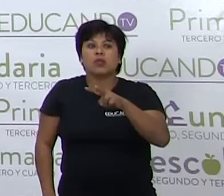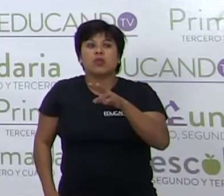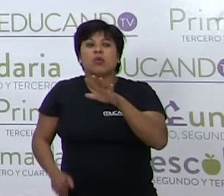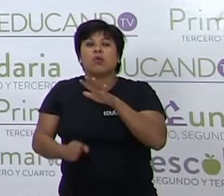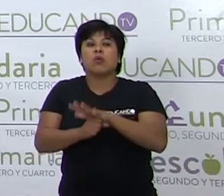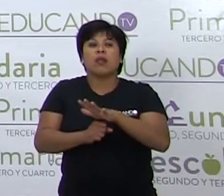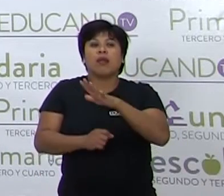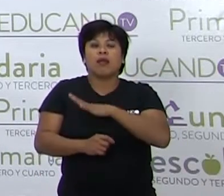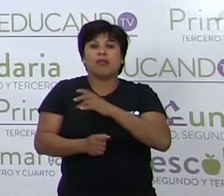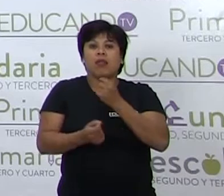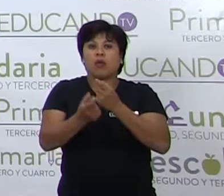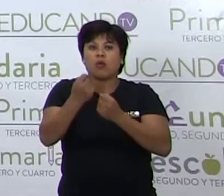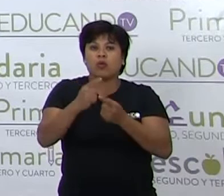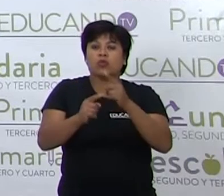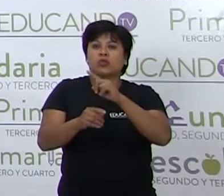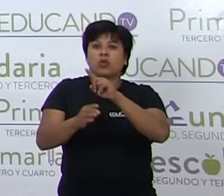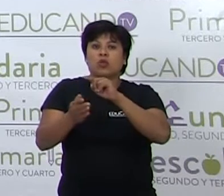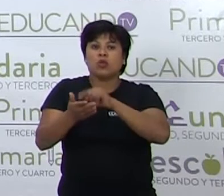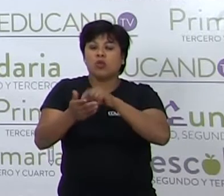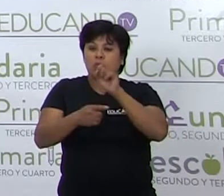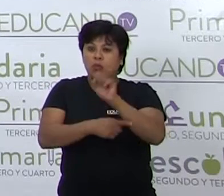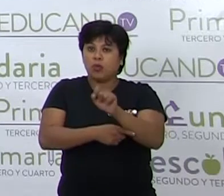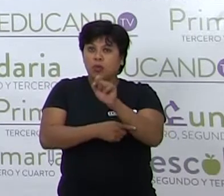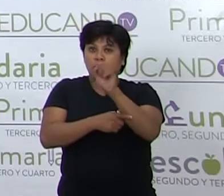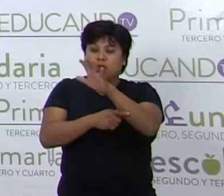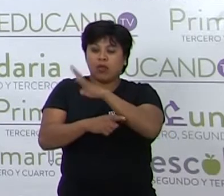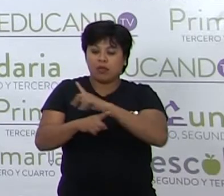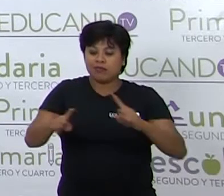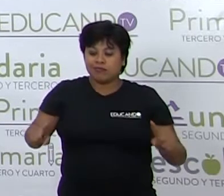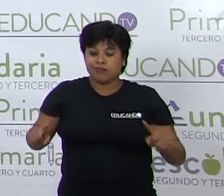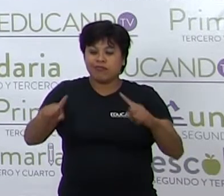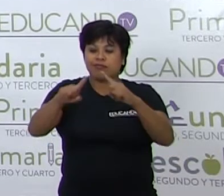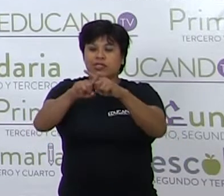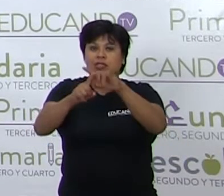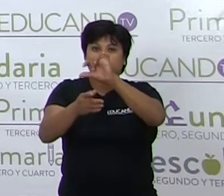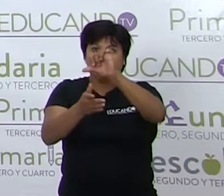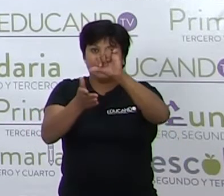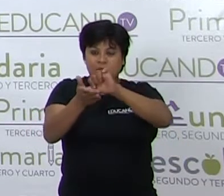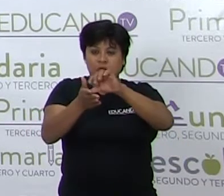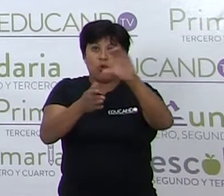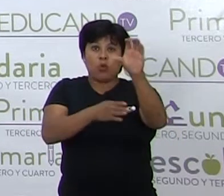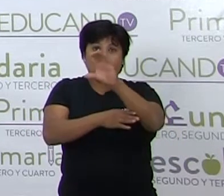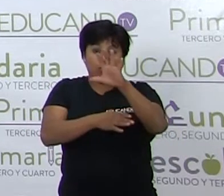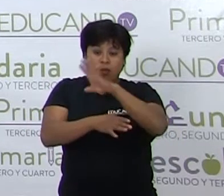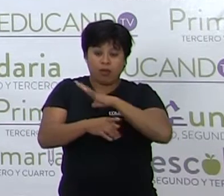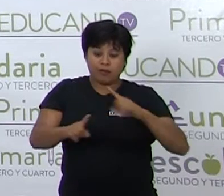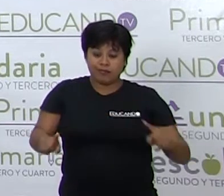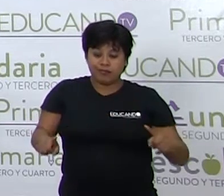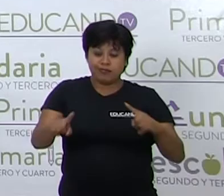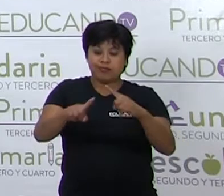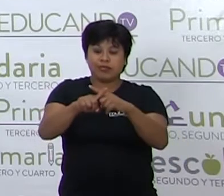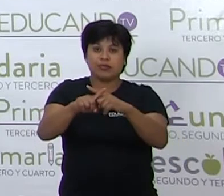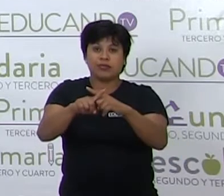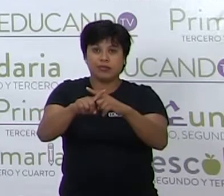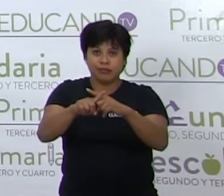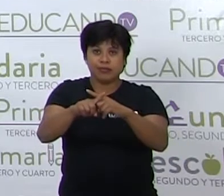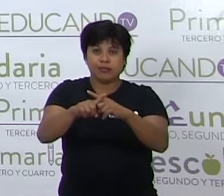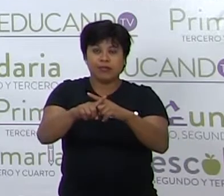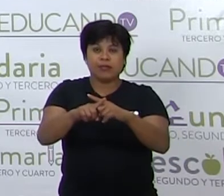algunas algunas líneas algunas alturas se cruzan en el centro cuando se cruzan en el centro de